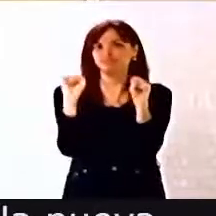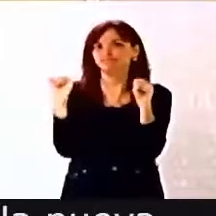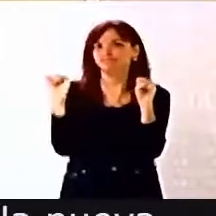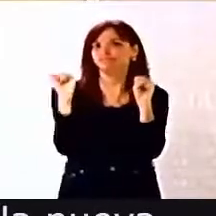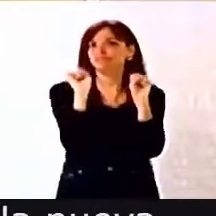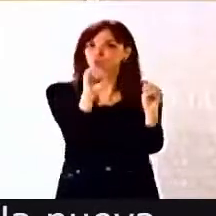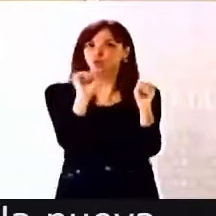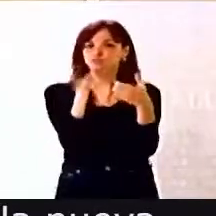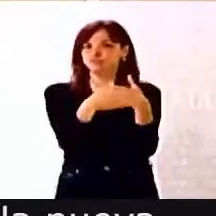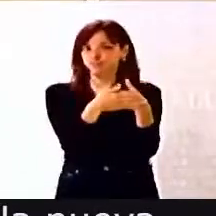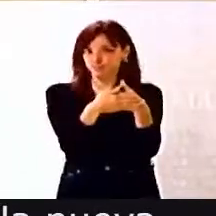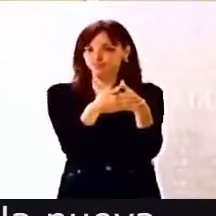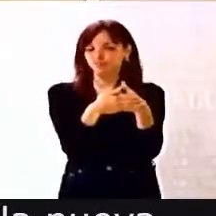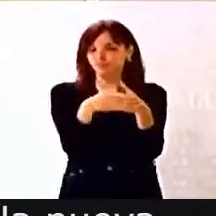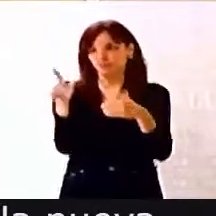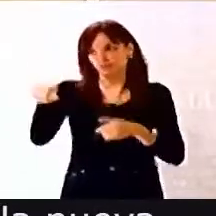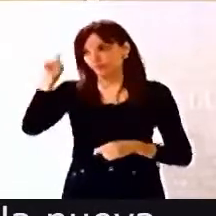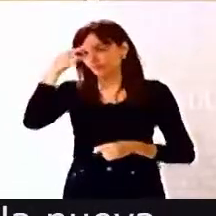residencias.